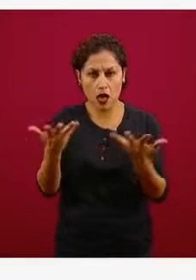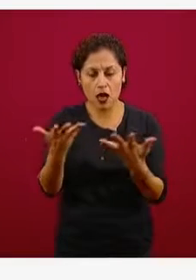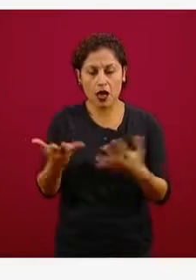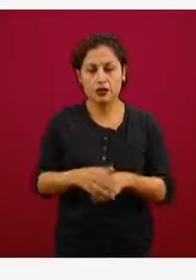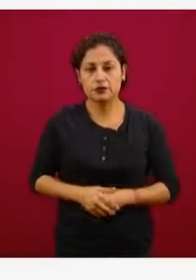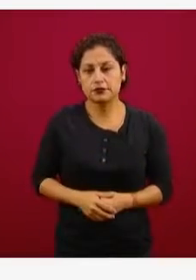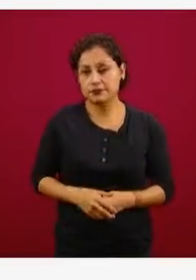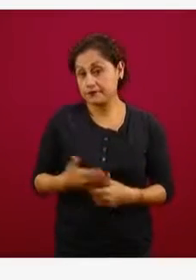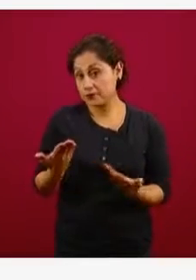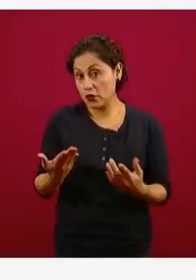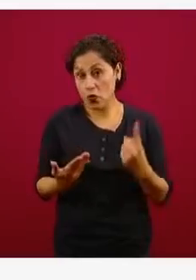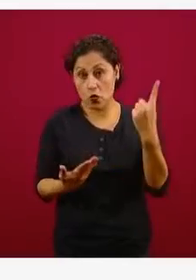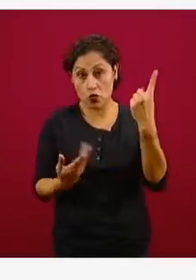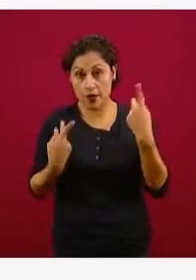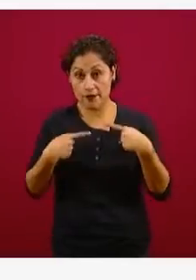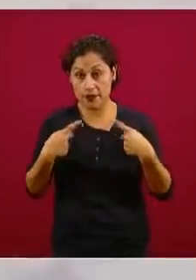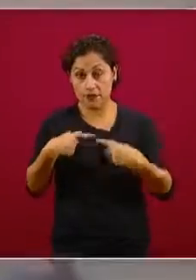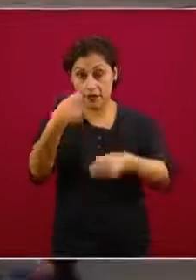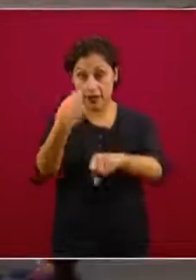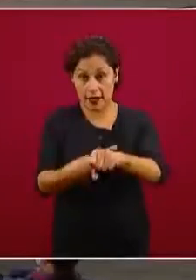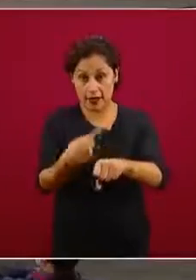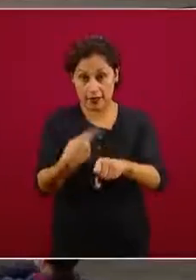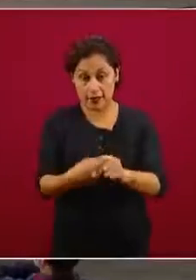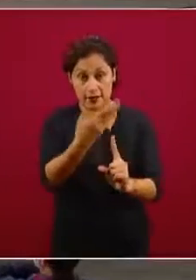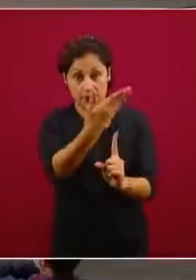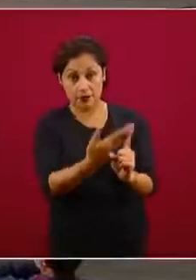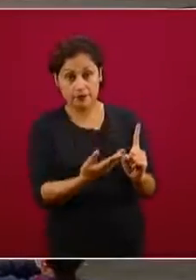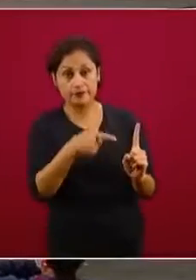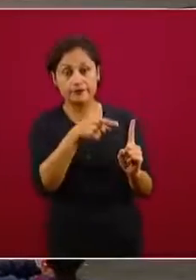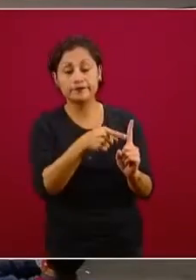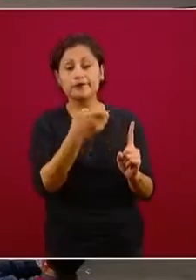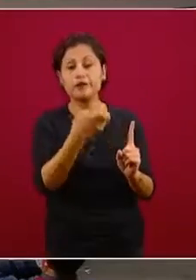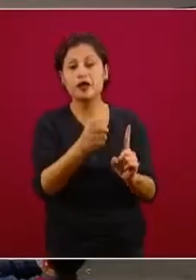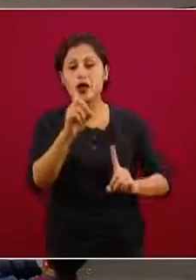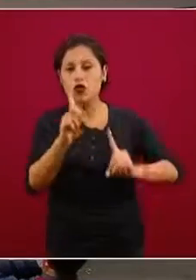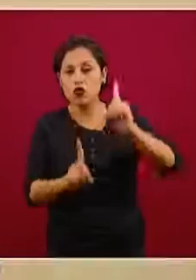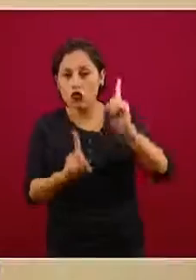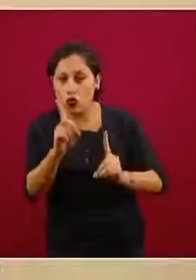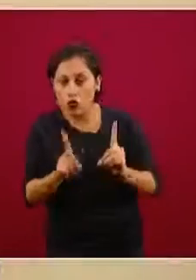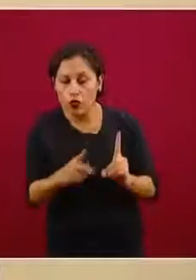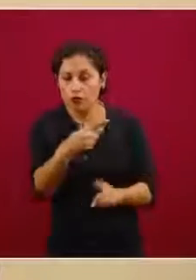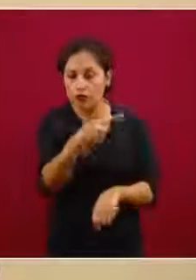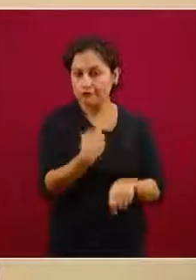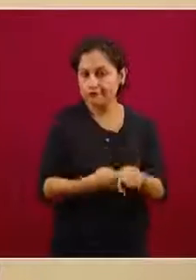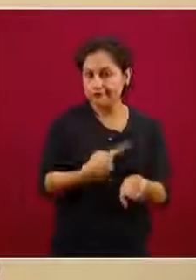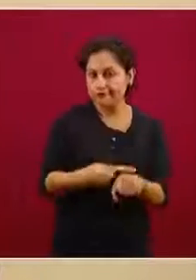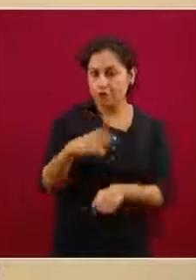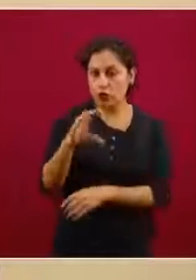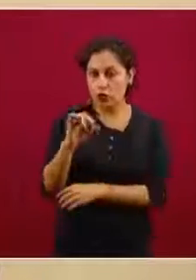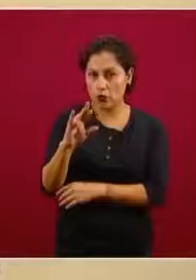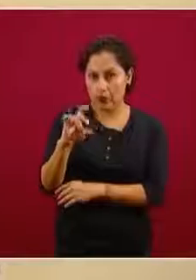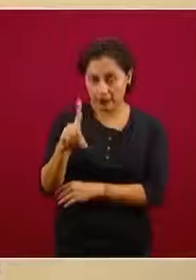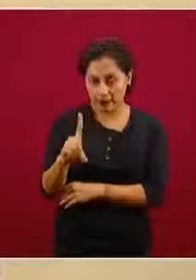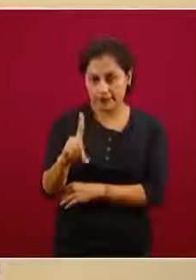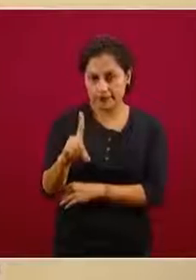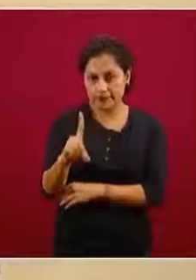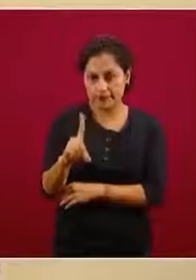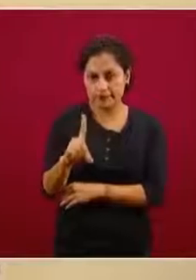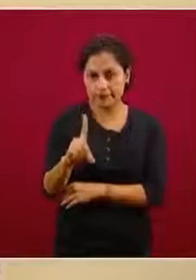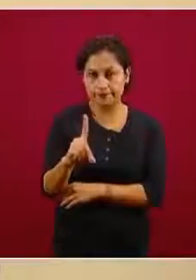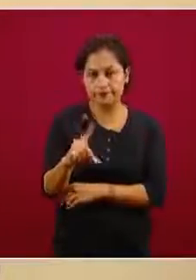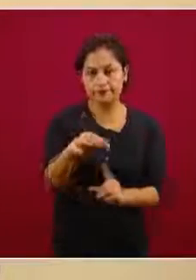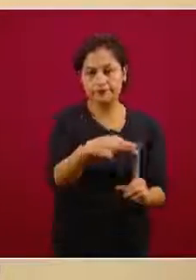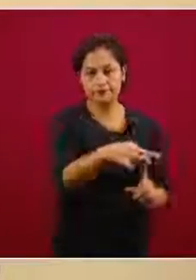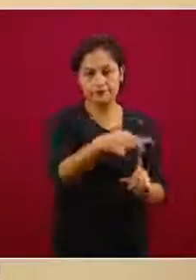es sospechosa de una enfermedad de interés epidémico, en este caso COVID, y